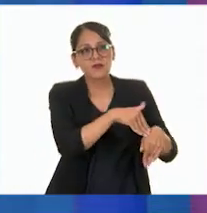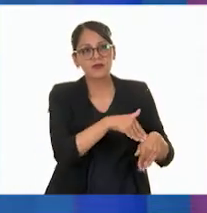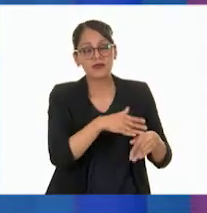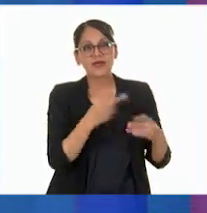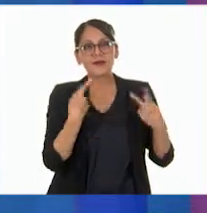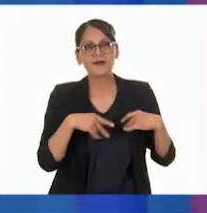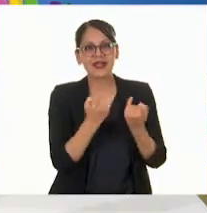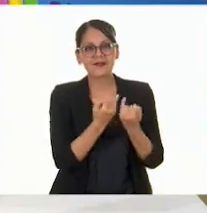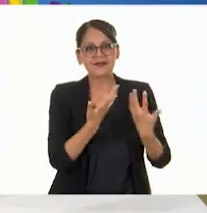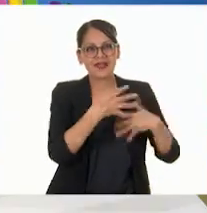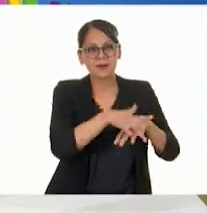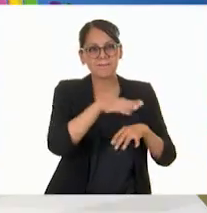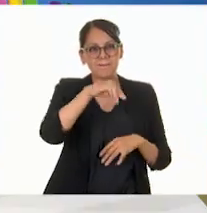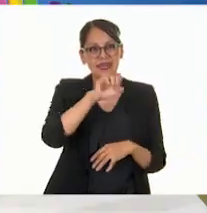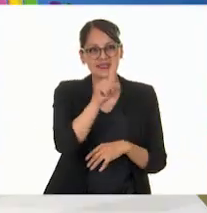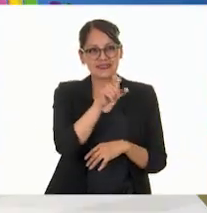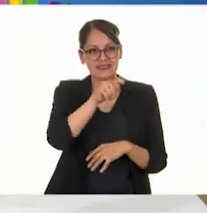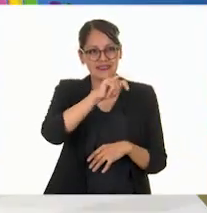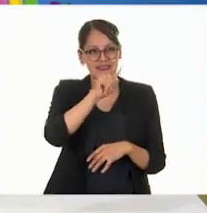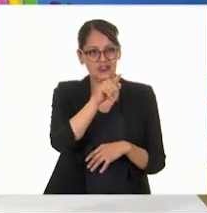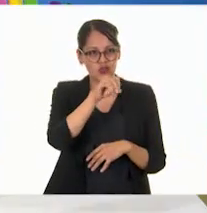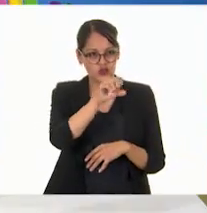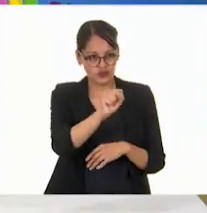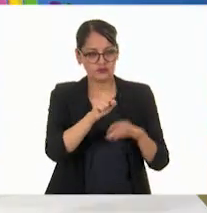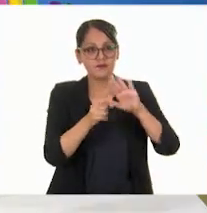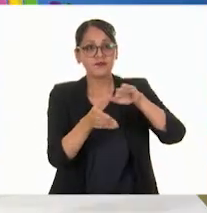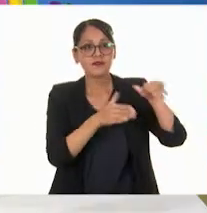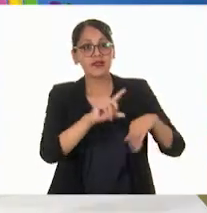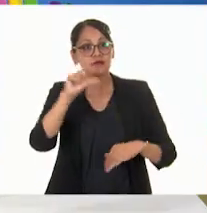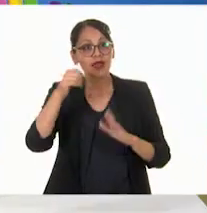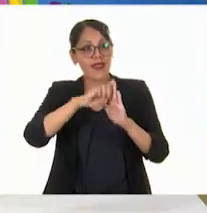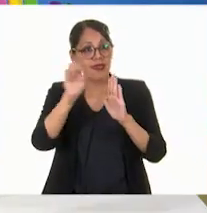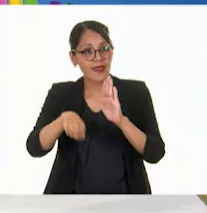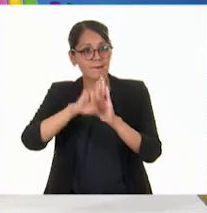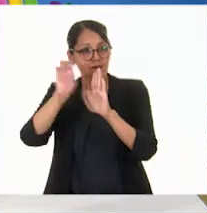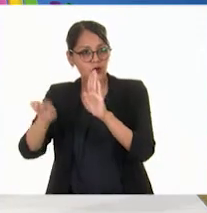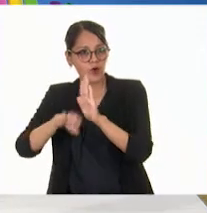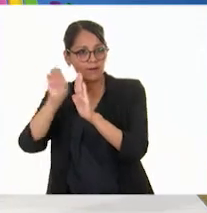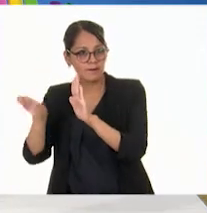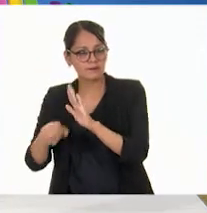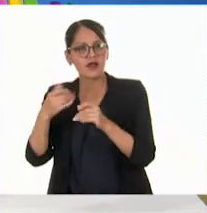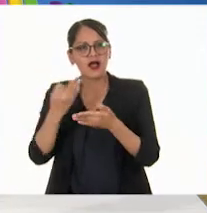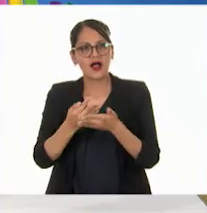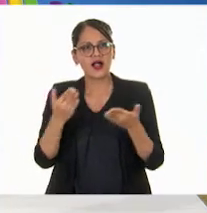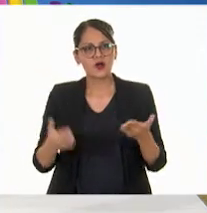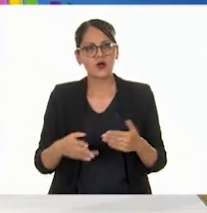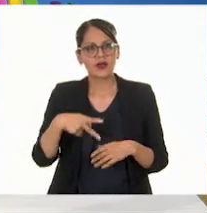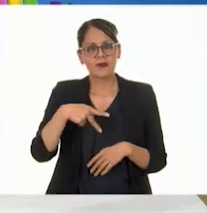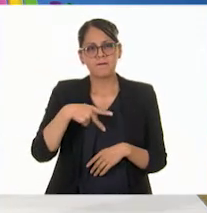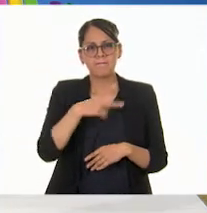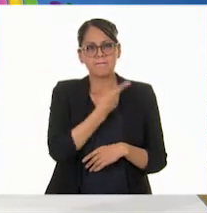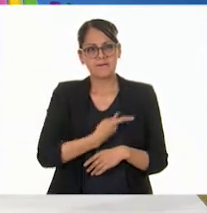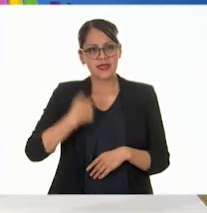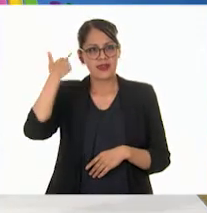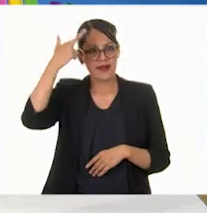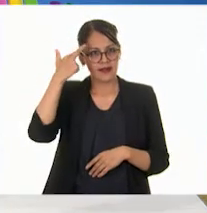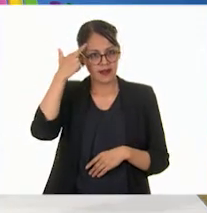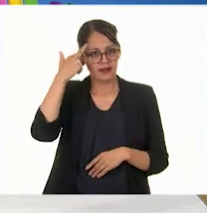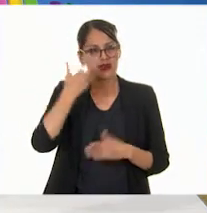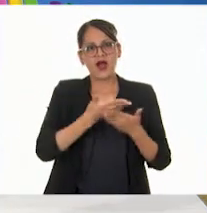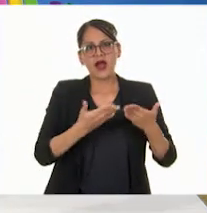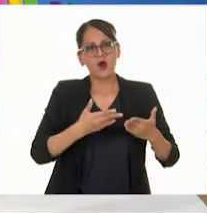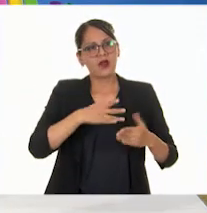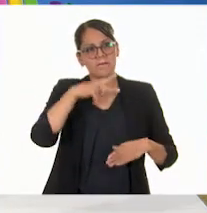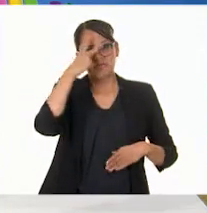el mestizaje. Y por medio de ejemplos, vimos que muchas de las costumbres y tradiciones de la época del virreinato siguen